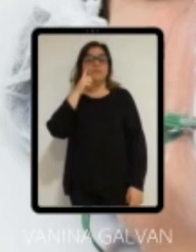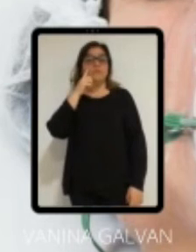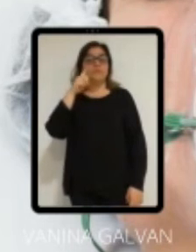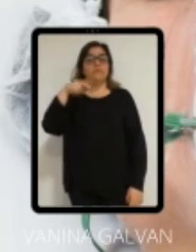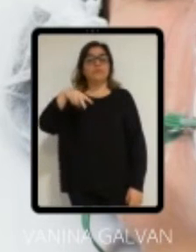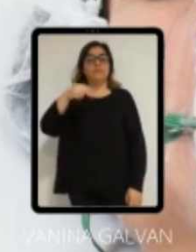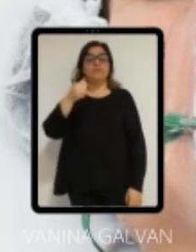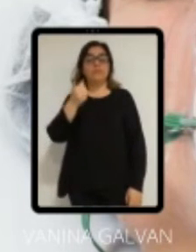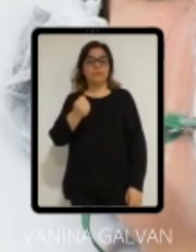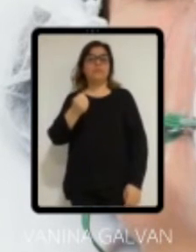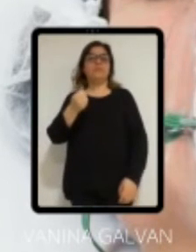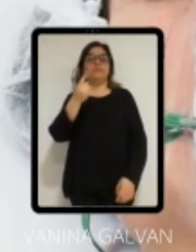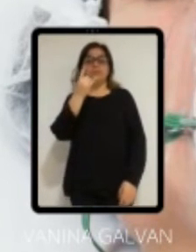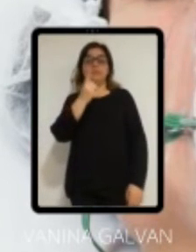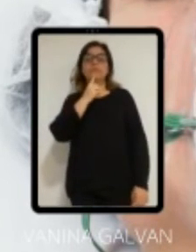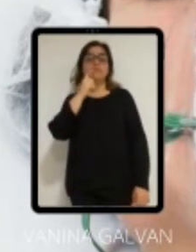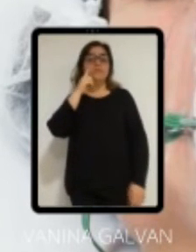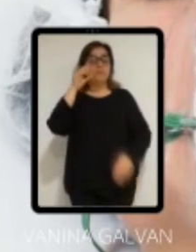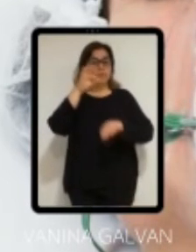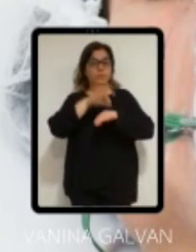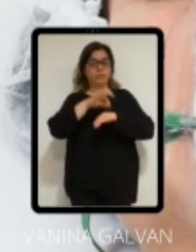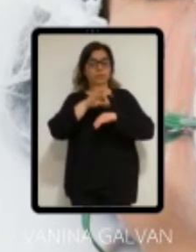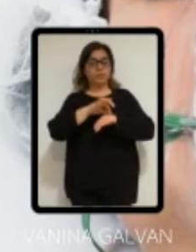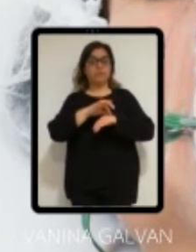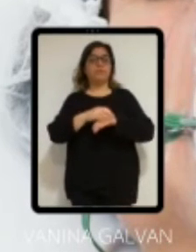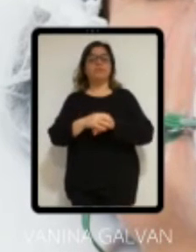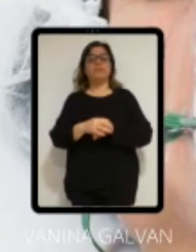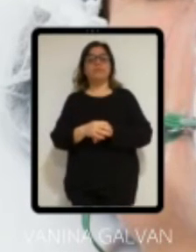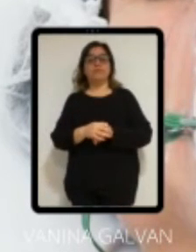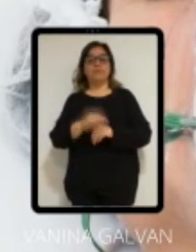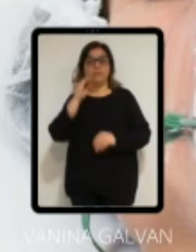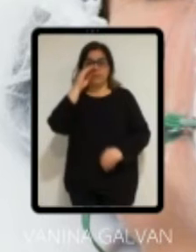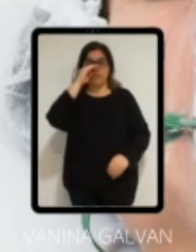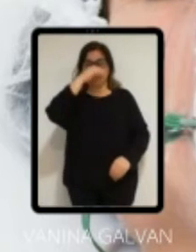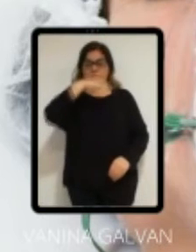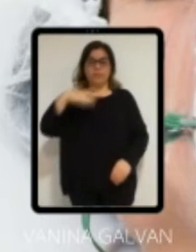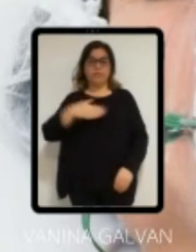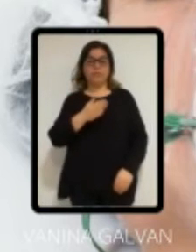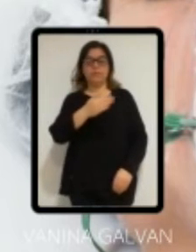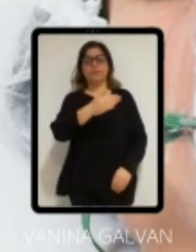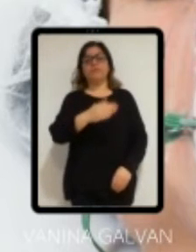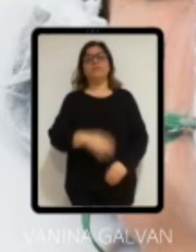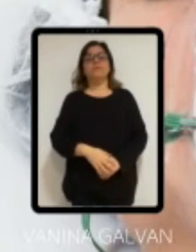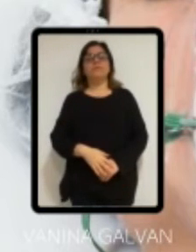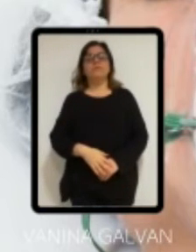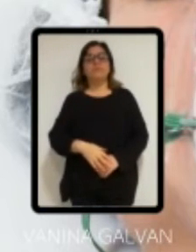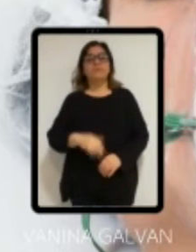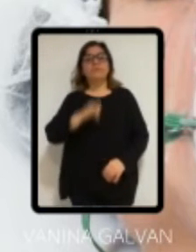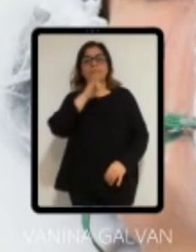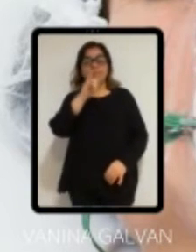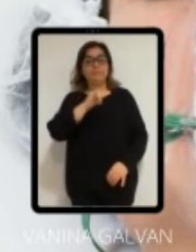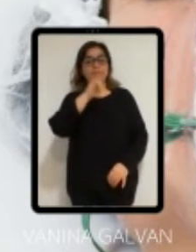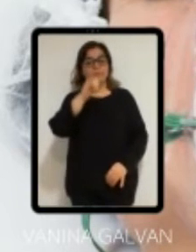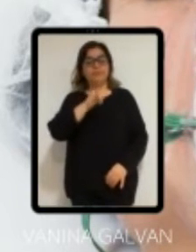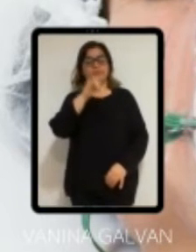Negro. Quiero contarte que los intensivistas somos irreemplazables porque los resultados en terapia intensiva